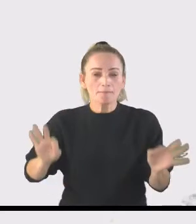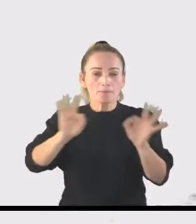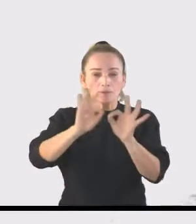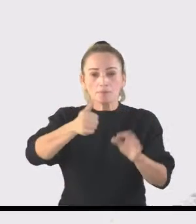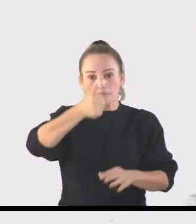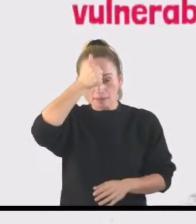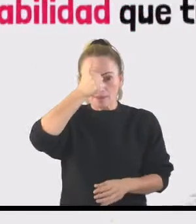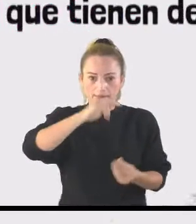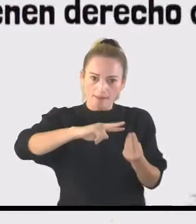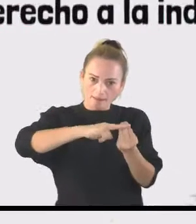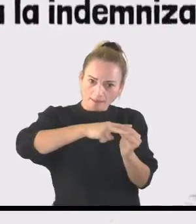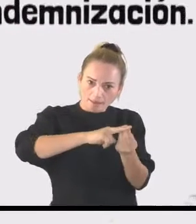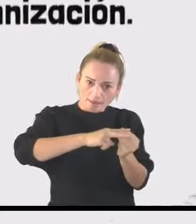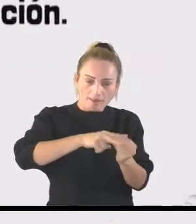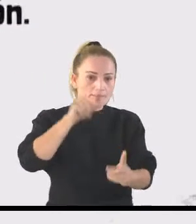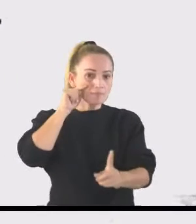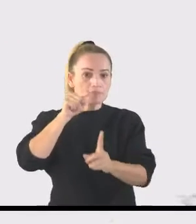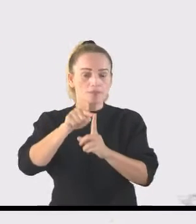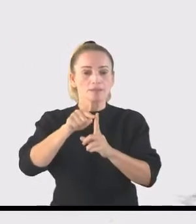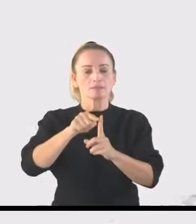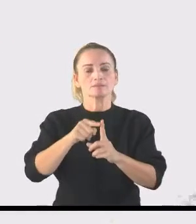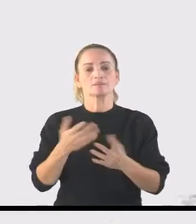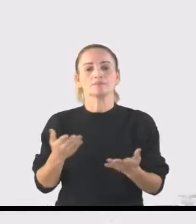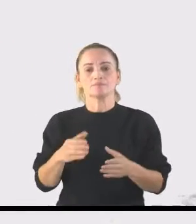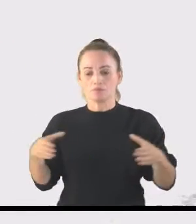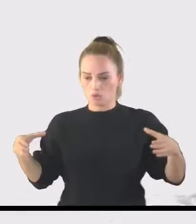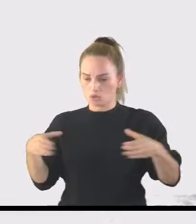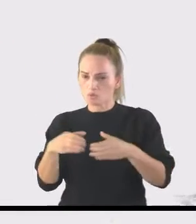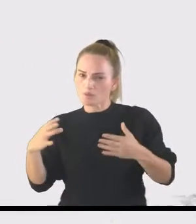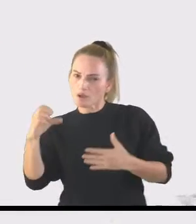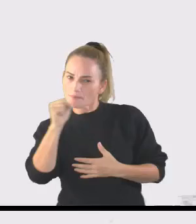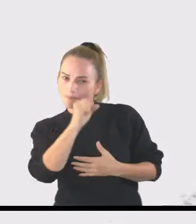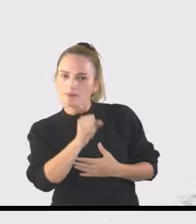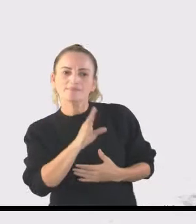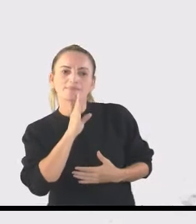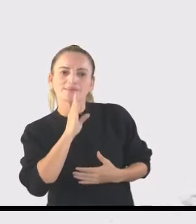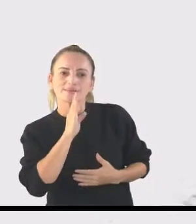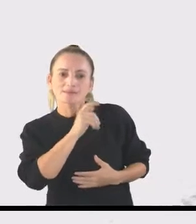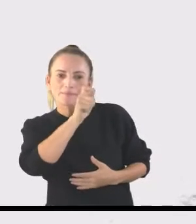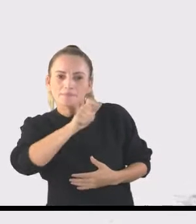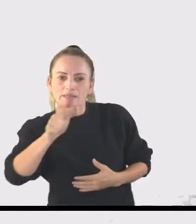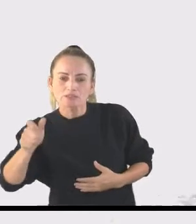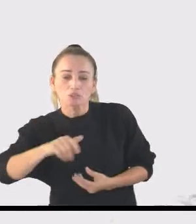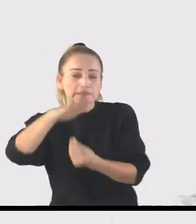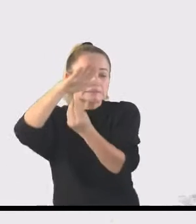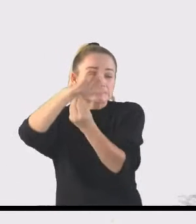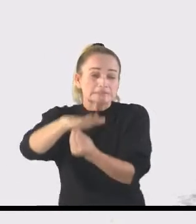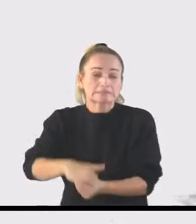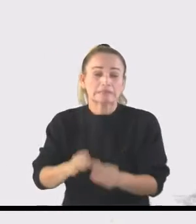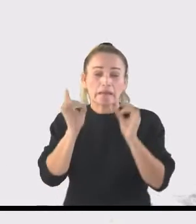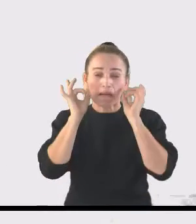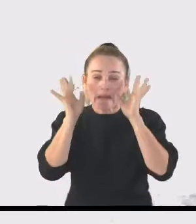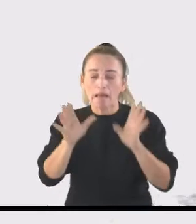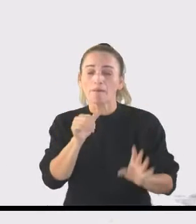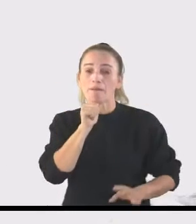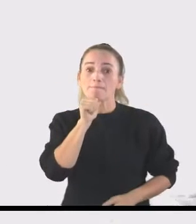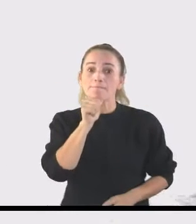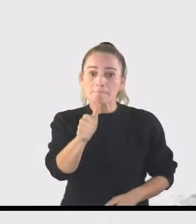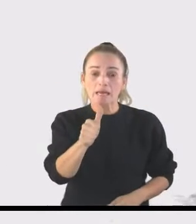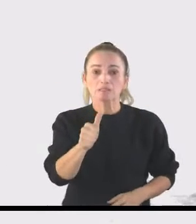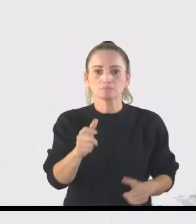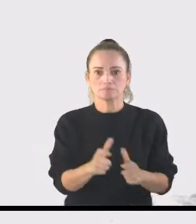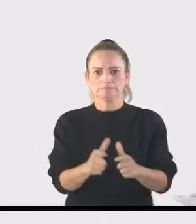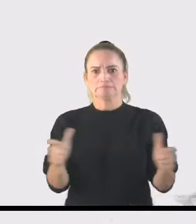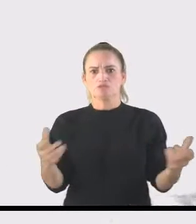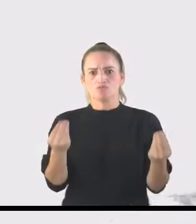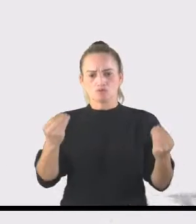una herramienta técnica y objetiva. La unidad identifica a las personas en condición de mayor vulnerabilidad entre el universo de víctimas